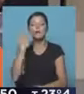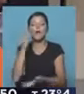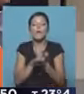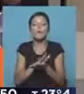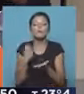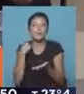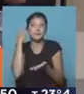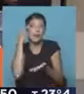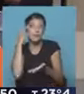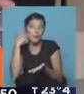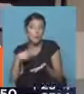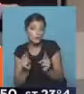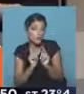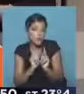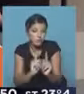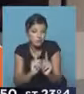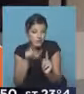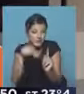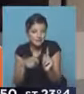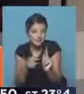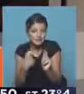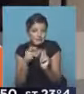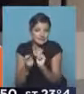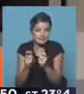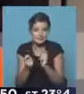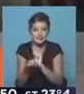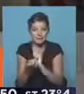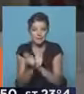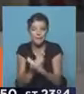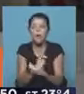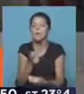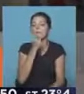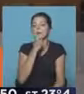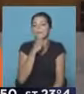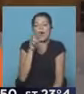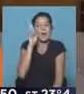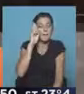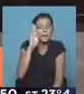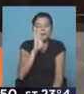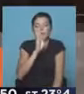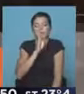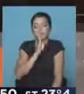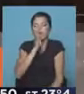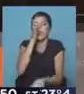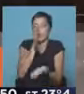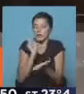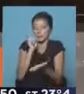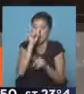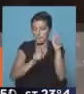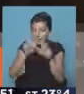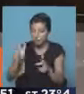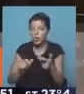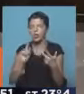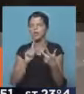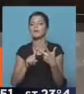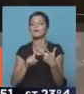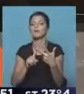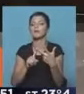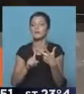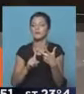y que están en este momento crujiendo cuestiones que tienen que ver con la tolerancia precisamente con los derechos civiles cuestiones que fueron